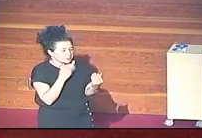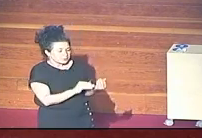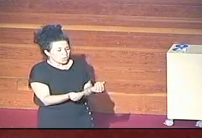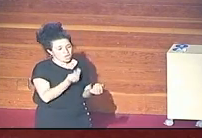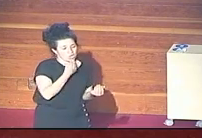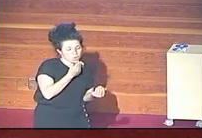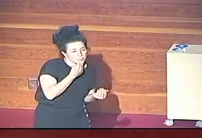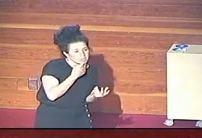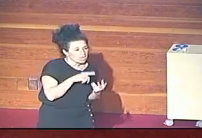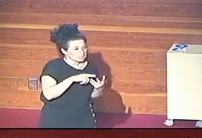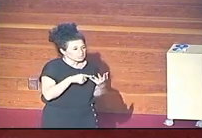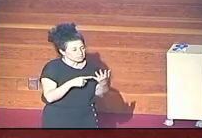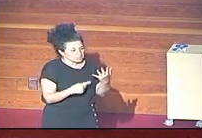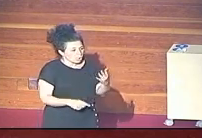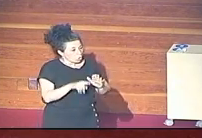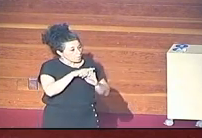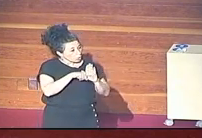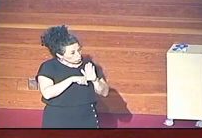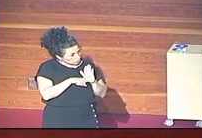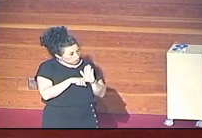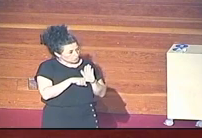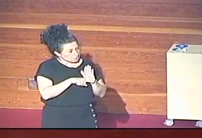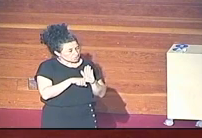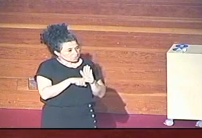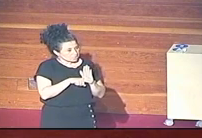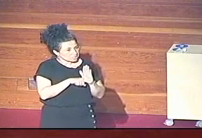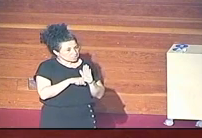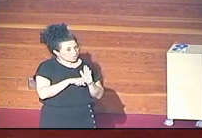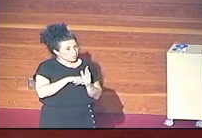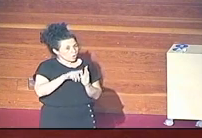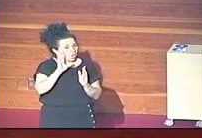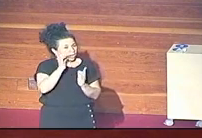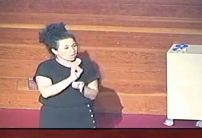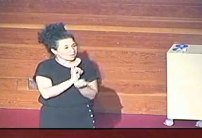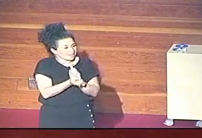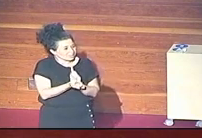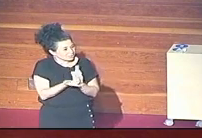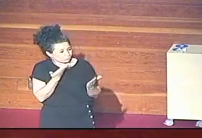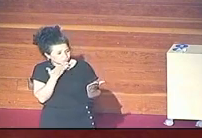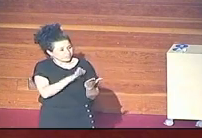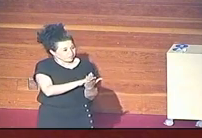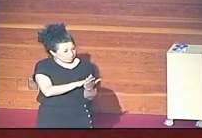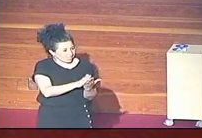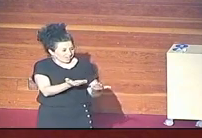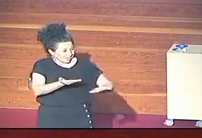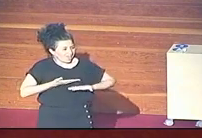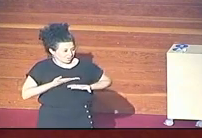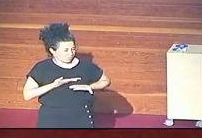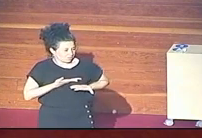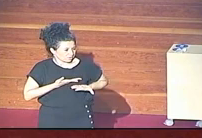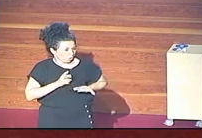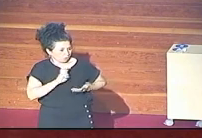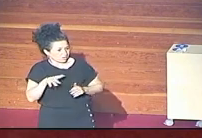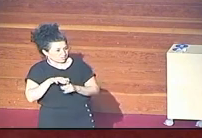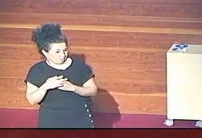a unas condiciones que nos permiten afrontar el cambio climático en mejores condiciones que en otras situaciones no